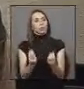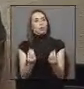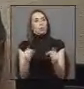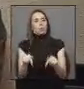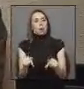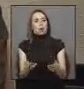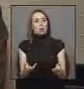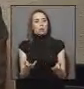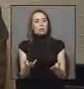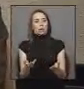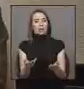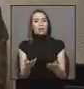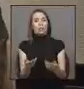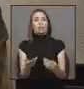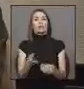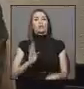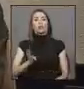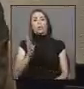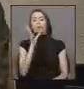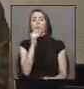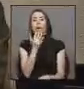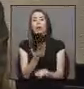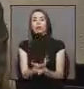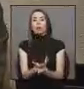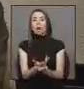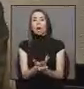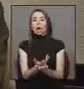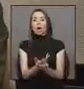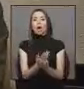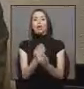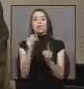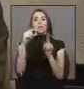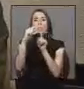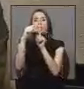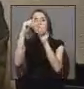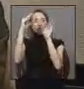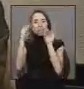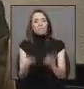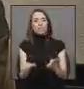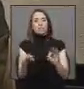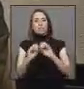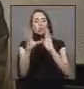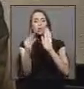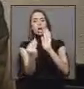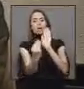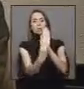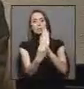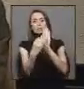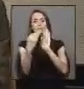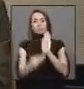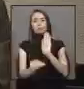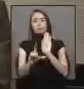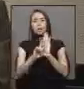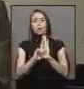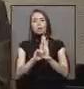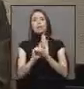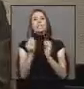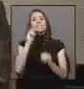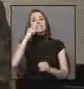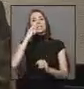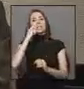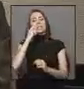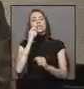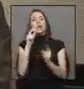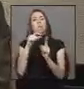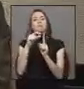estas alturas no hayamos tenido todavía una concepción, una definición clara, categórica, definida de la